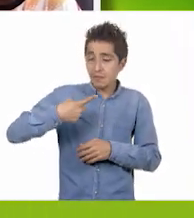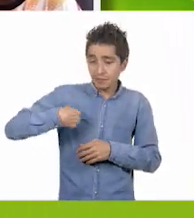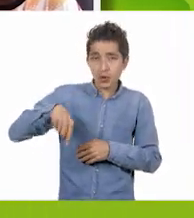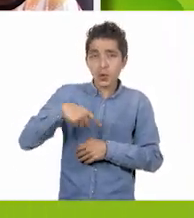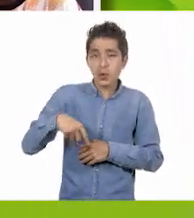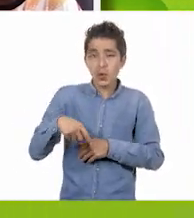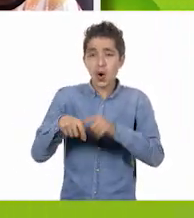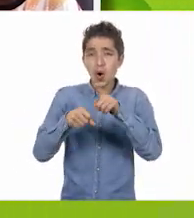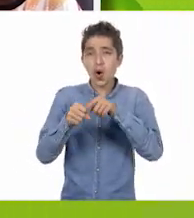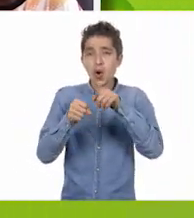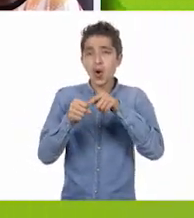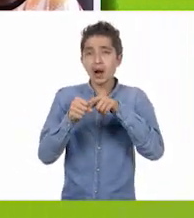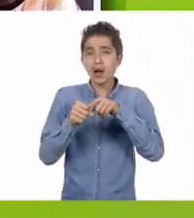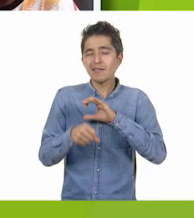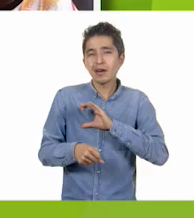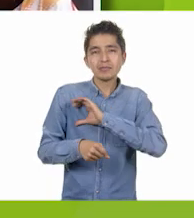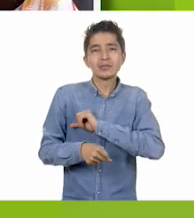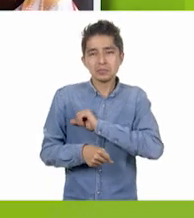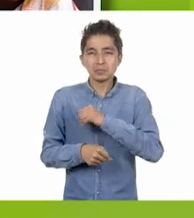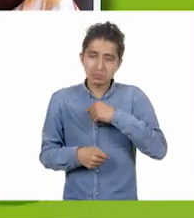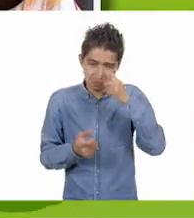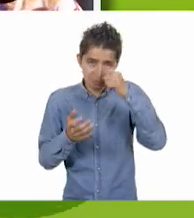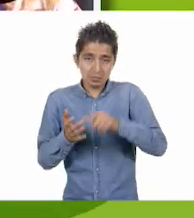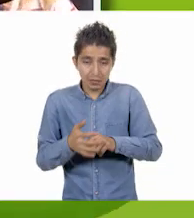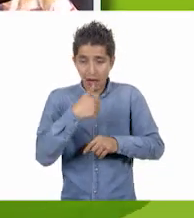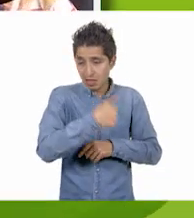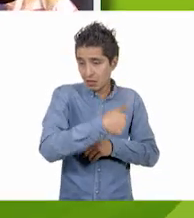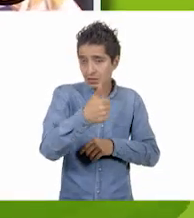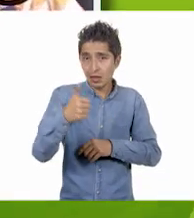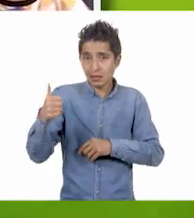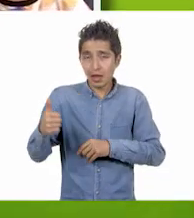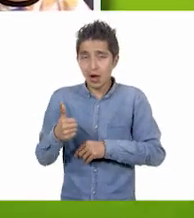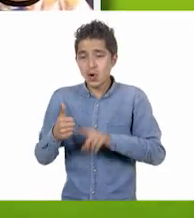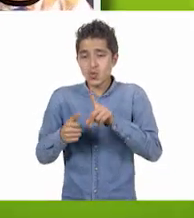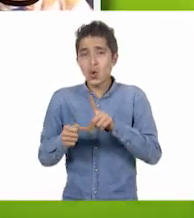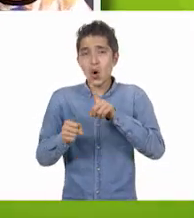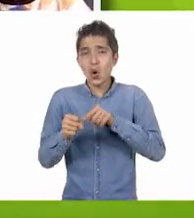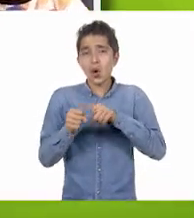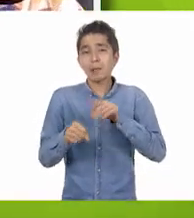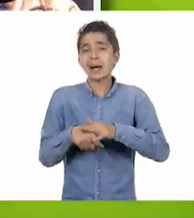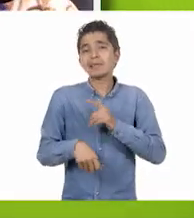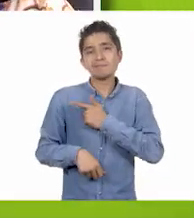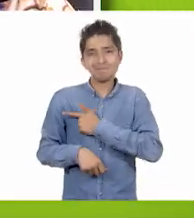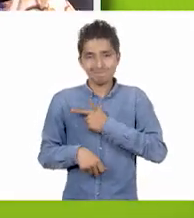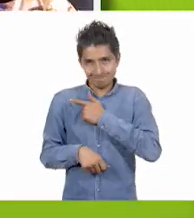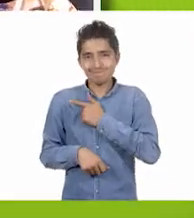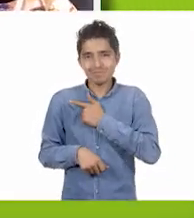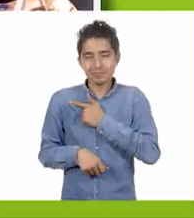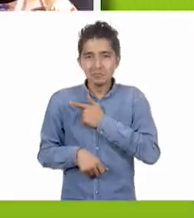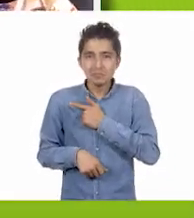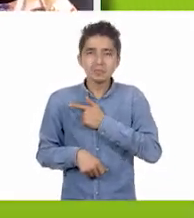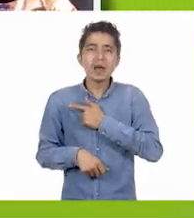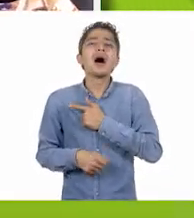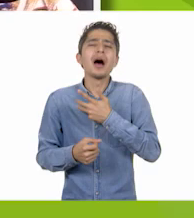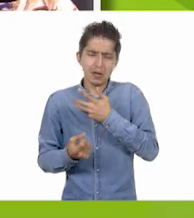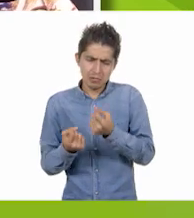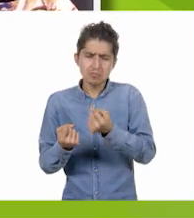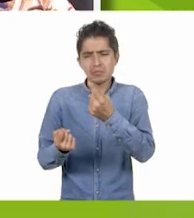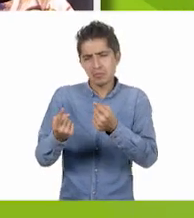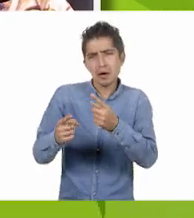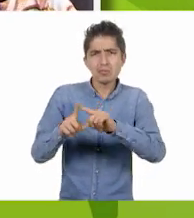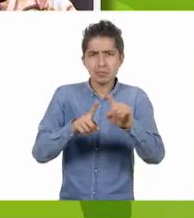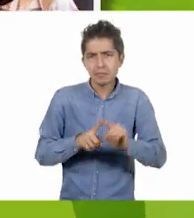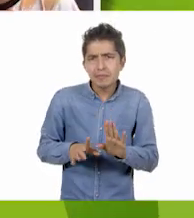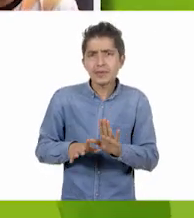color favorito. Yo creo que cada uno de nosotros tenemos algún color que nos gusta un poquito más. A lo mejor hay varios, pero